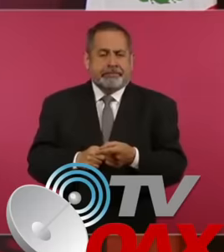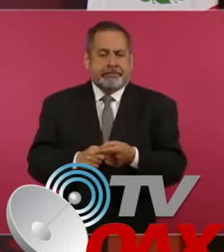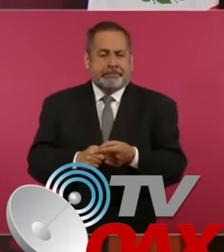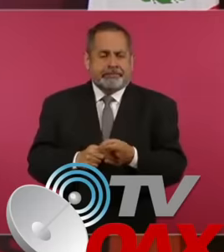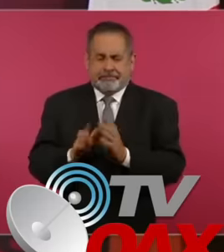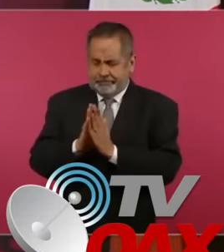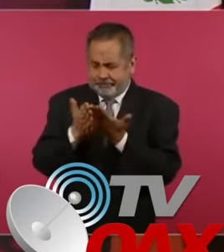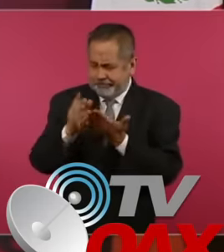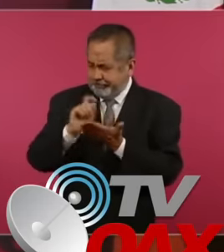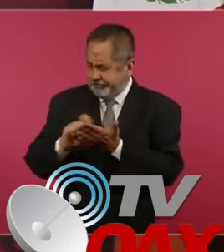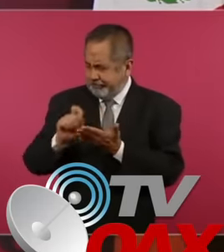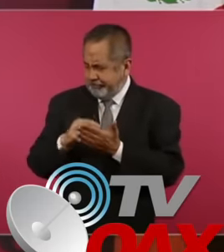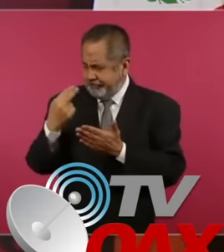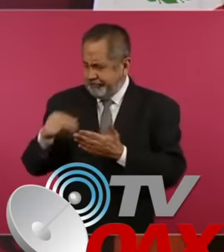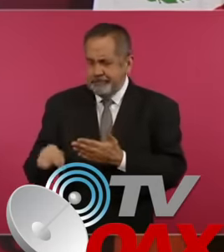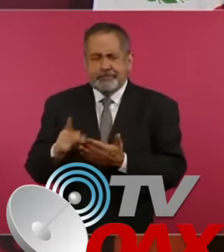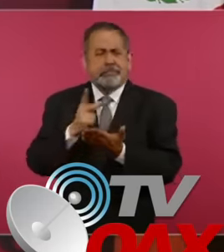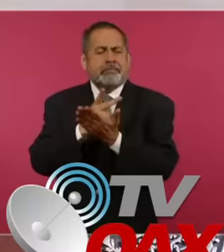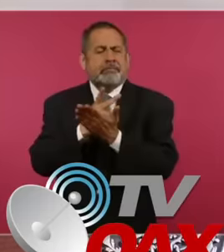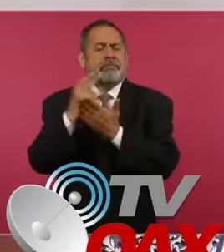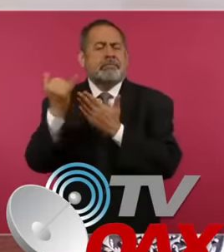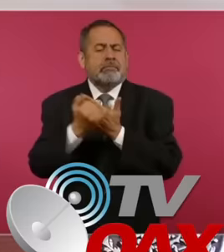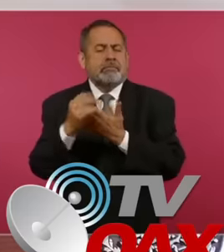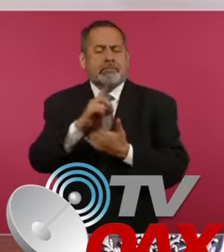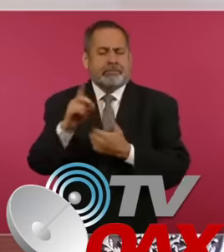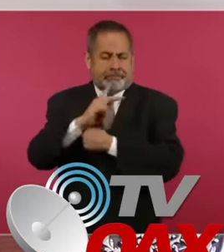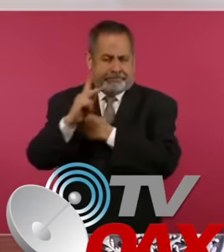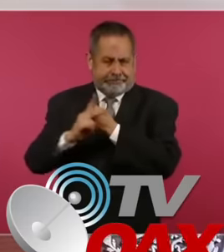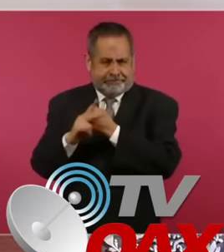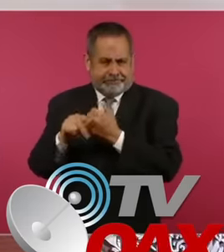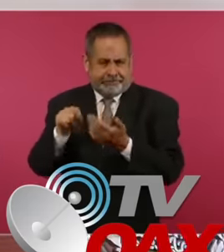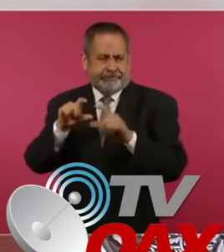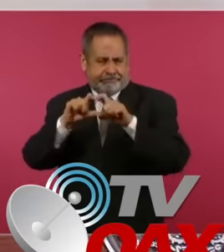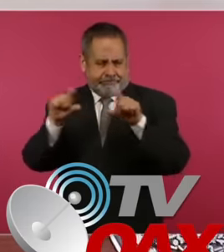el libro se llama Proyecto de Nación,